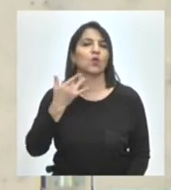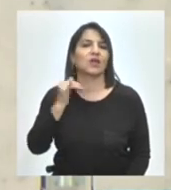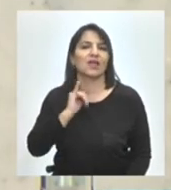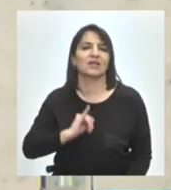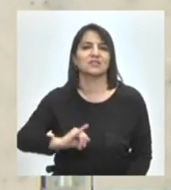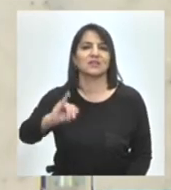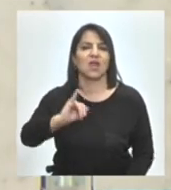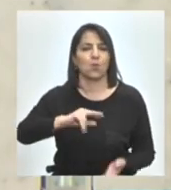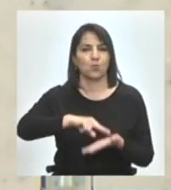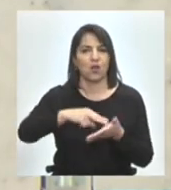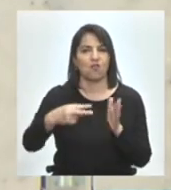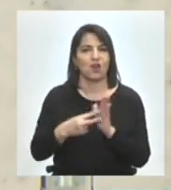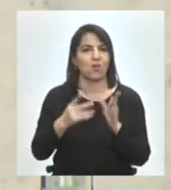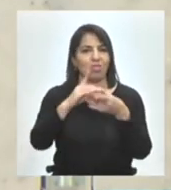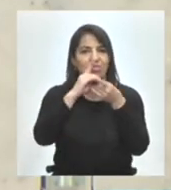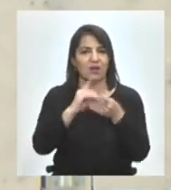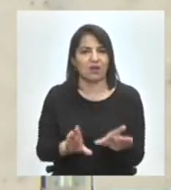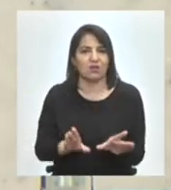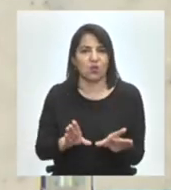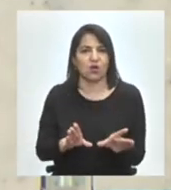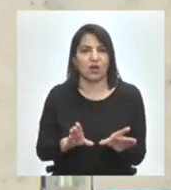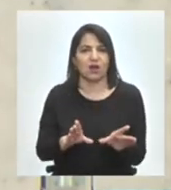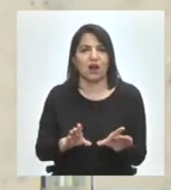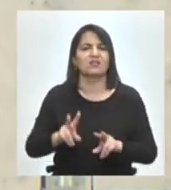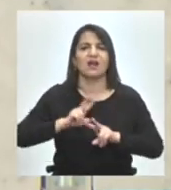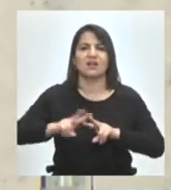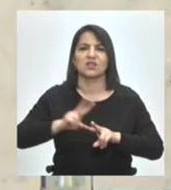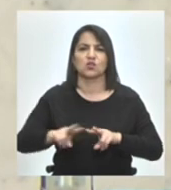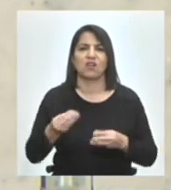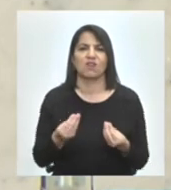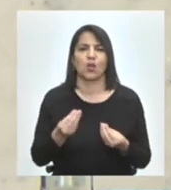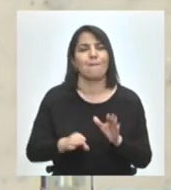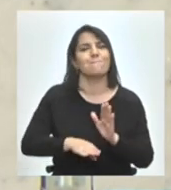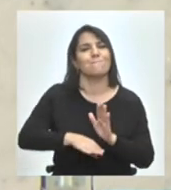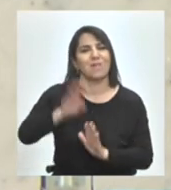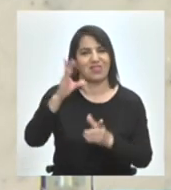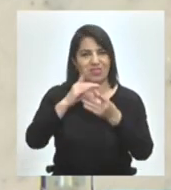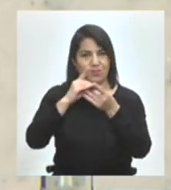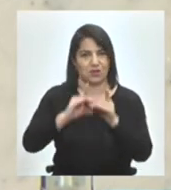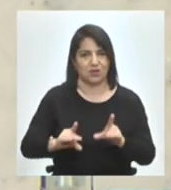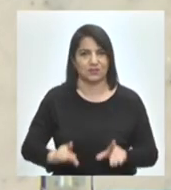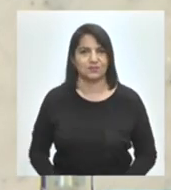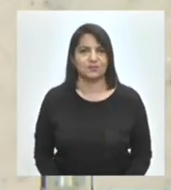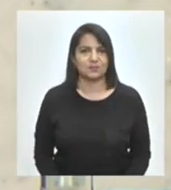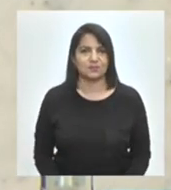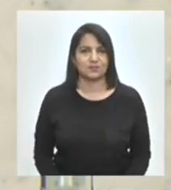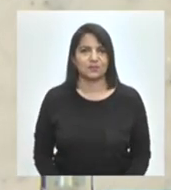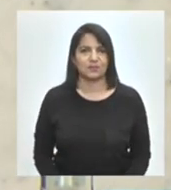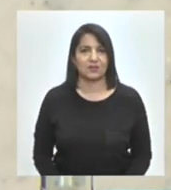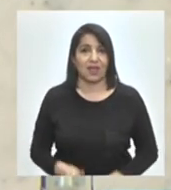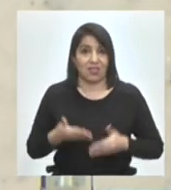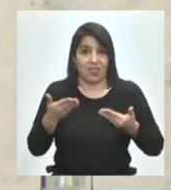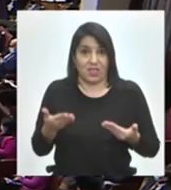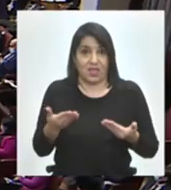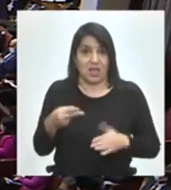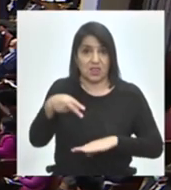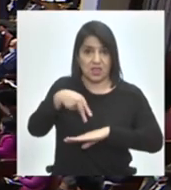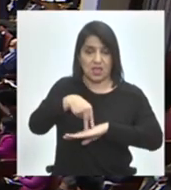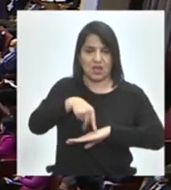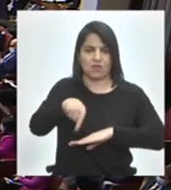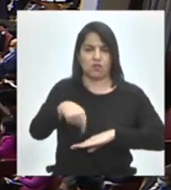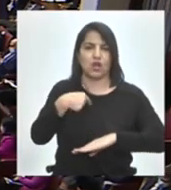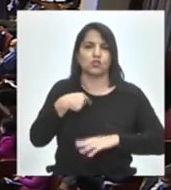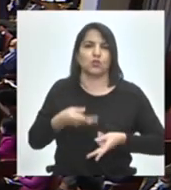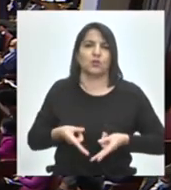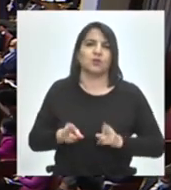los problemas de la democracia se resuelven con más democracia. Desde esta tribuna me